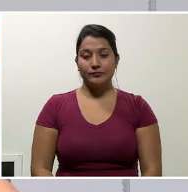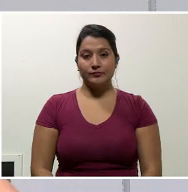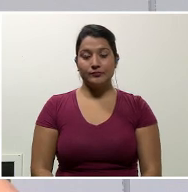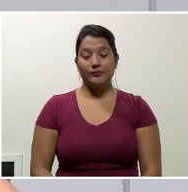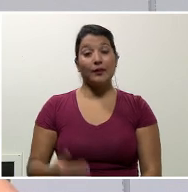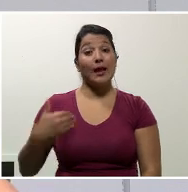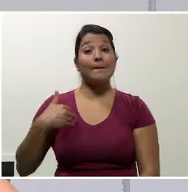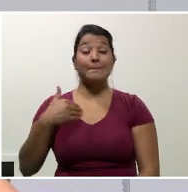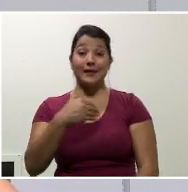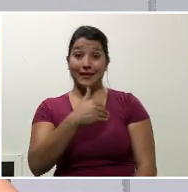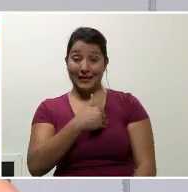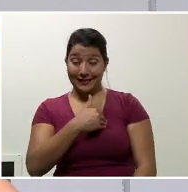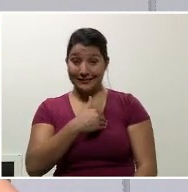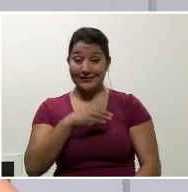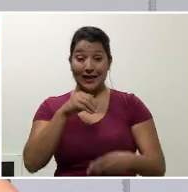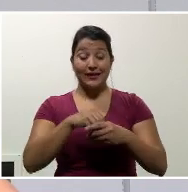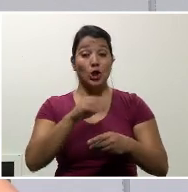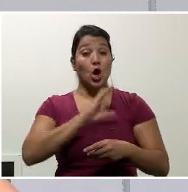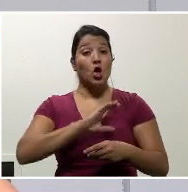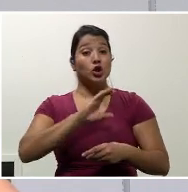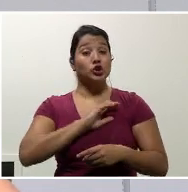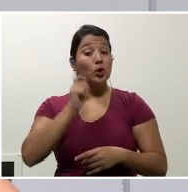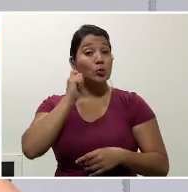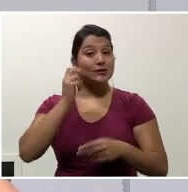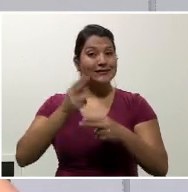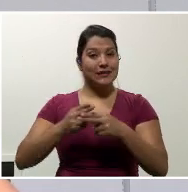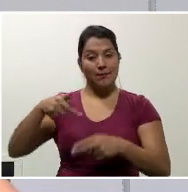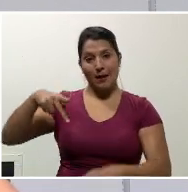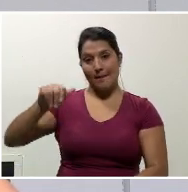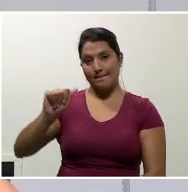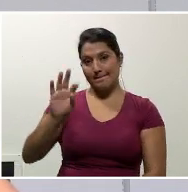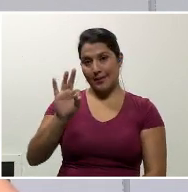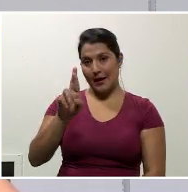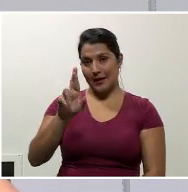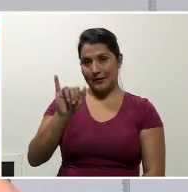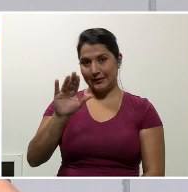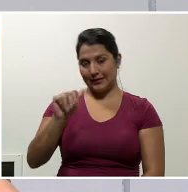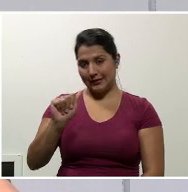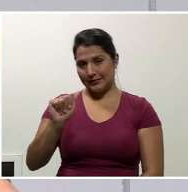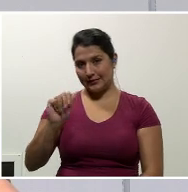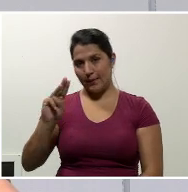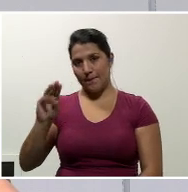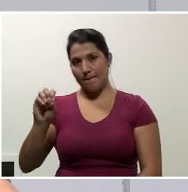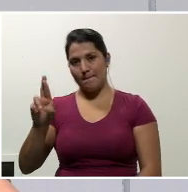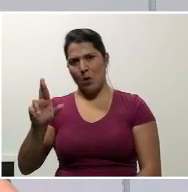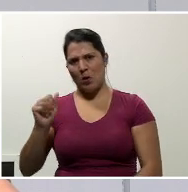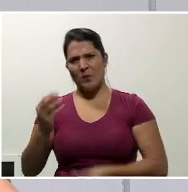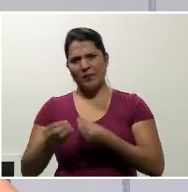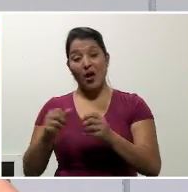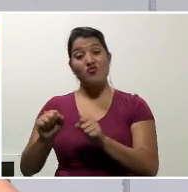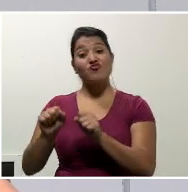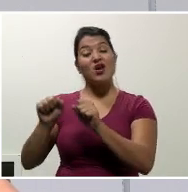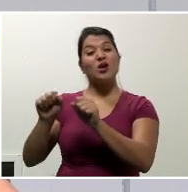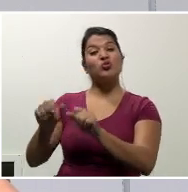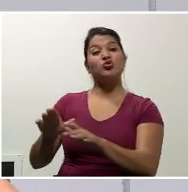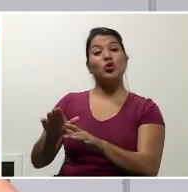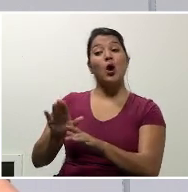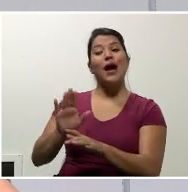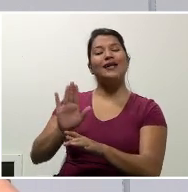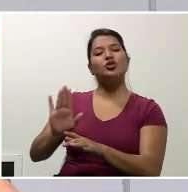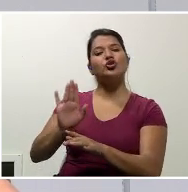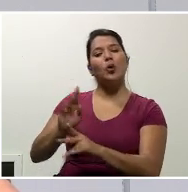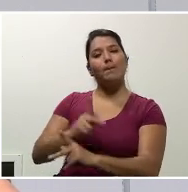La ministra de la Condición de la Mujer, Patricia Mora, renunció a su inmunidad. Esto con la finalidad de que se le investigue por una